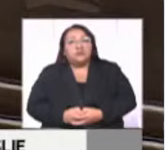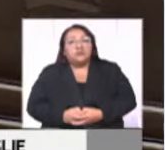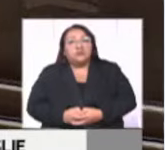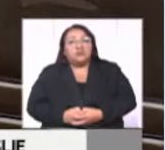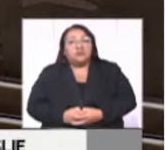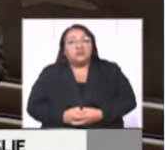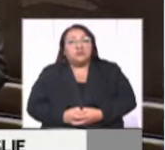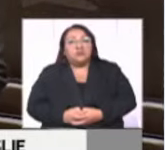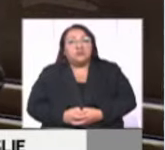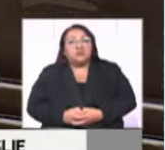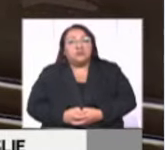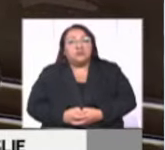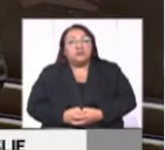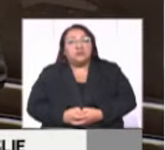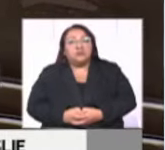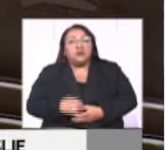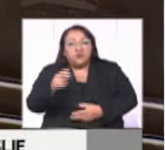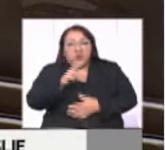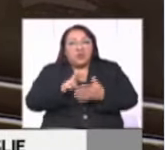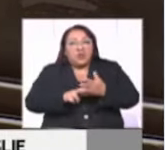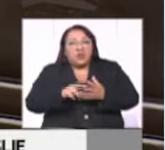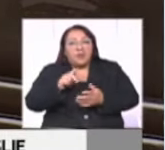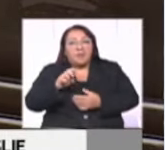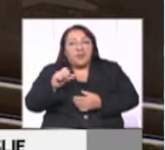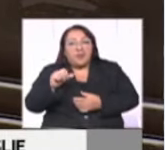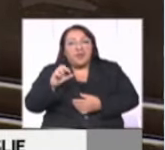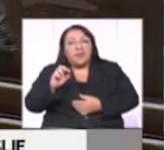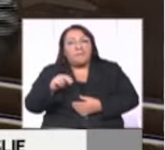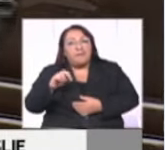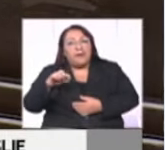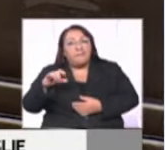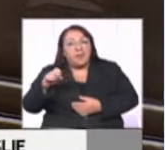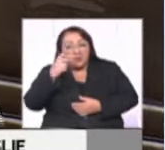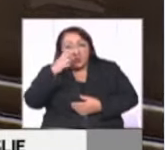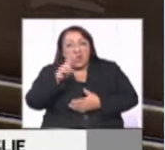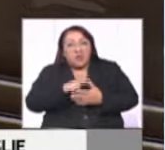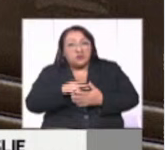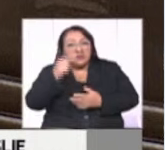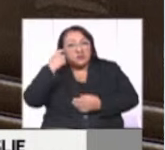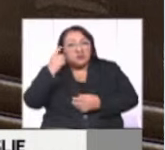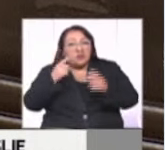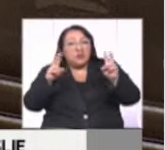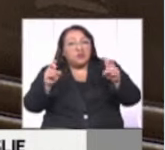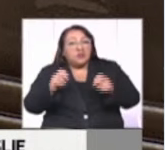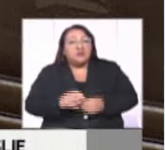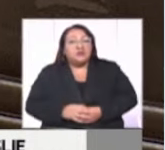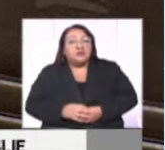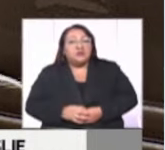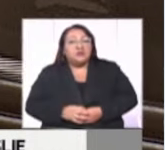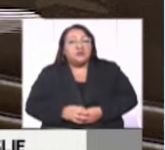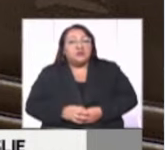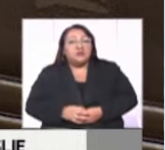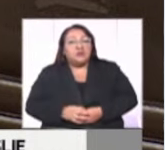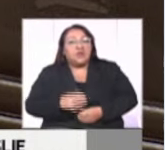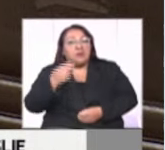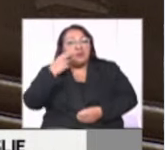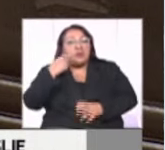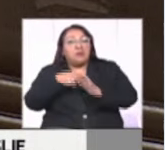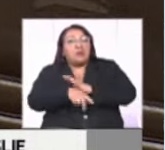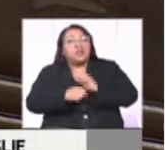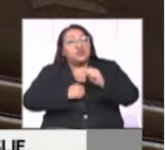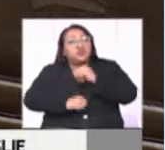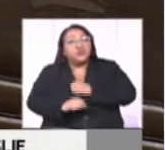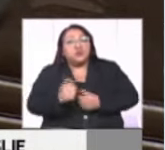han leído Edipo Rey, Medea, Macbeth? ¿Han leído? ¿Saben cuál es el tema? La madre que mata a sus